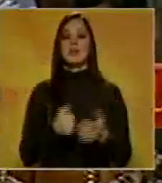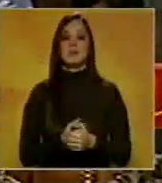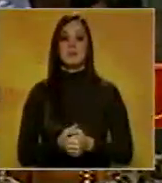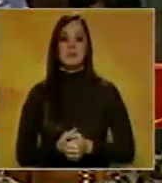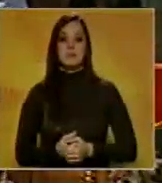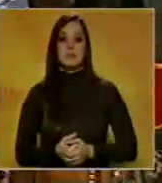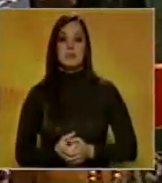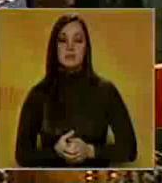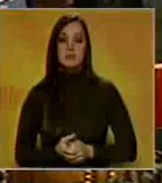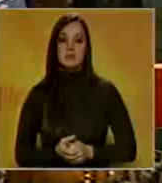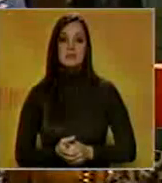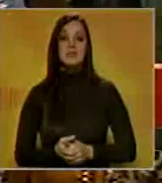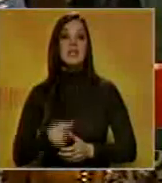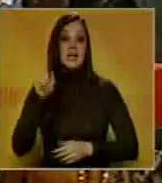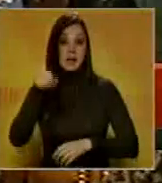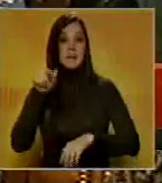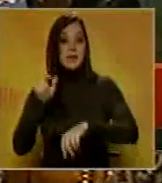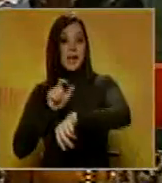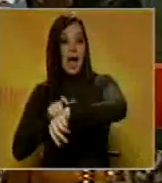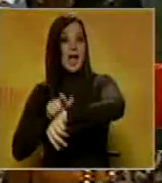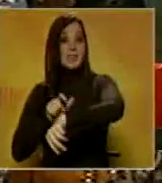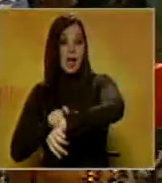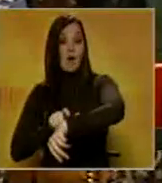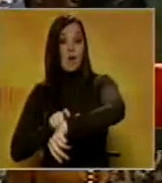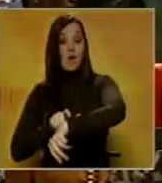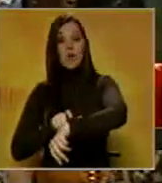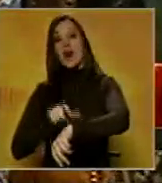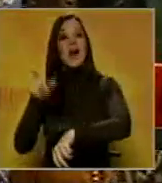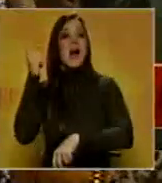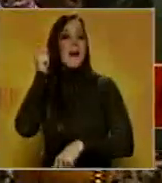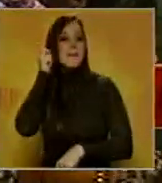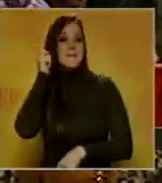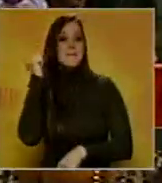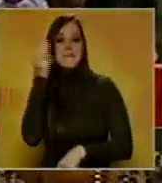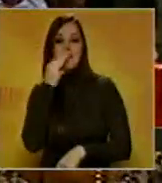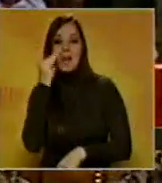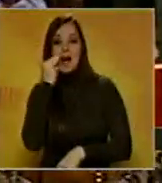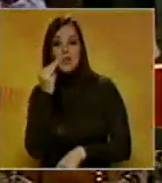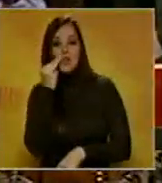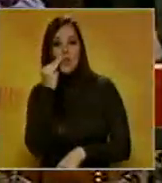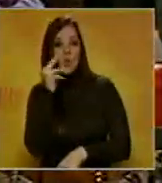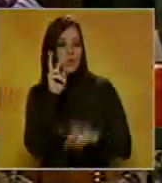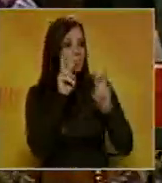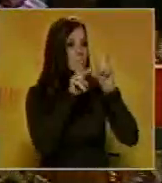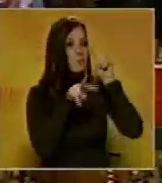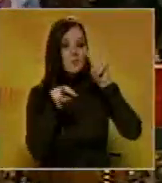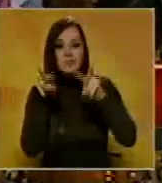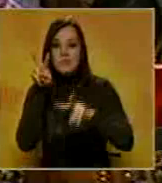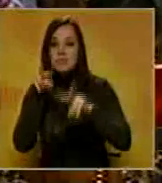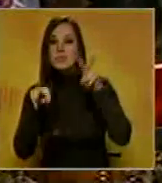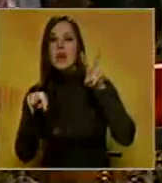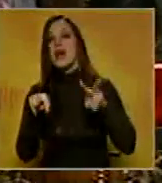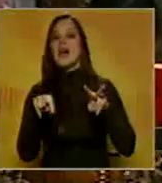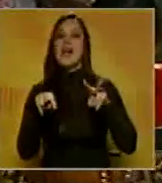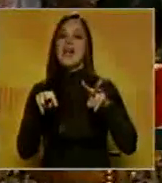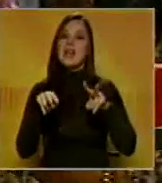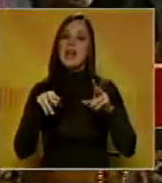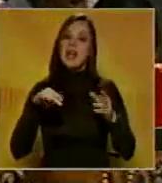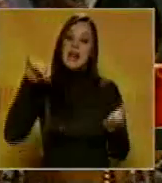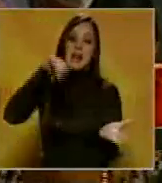Bueno, y precisamente a esta hora el presidente Nicolás Maduro realiza la inspección del Aeropuerto Internacional de Arjili